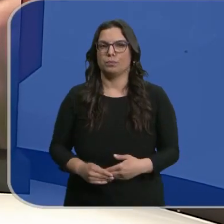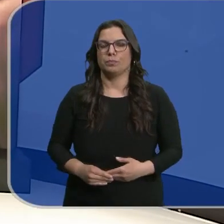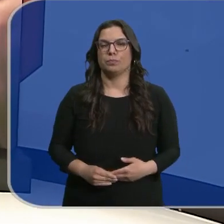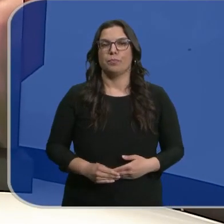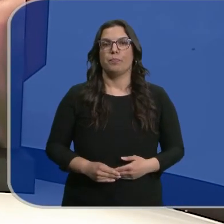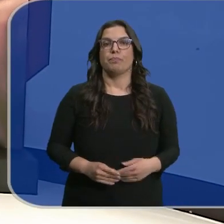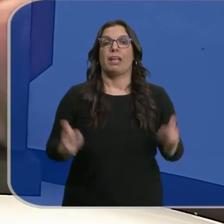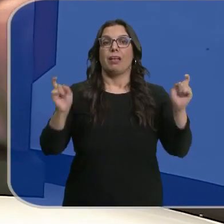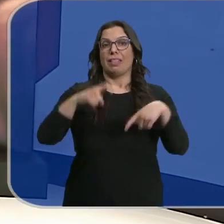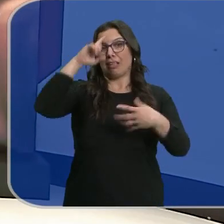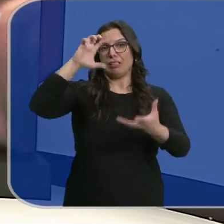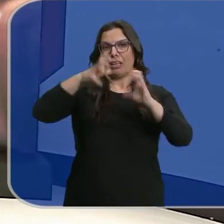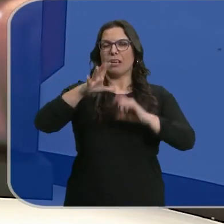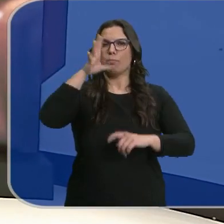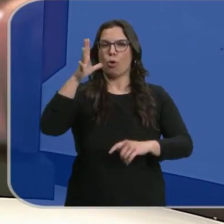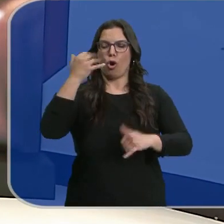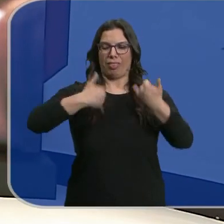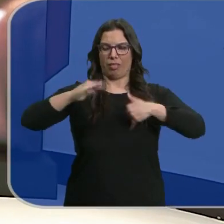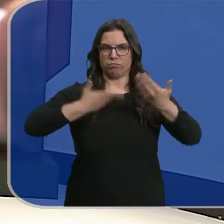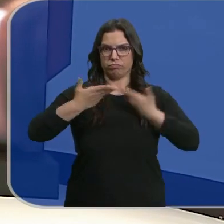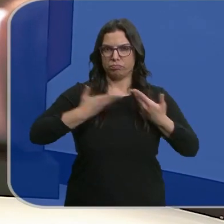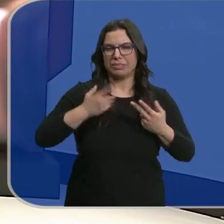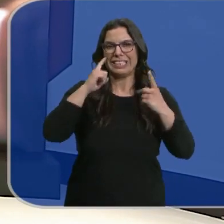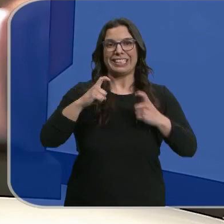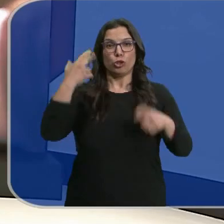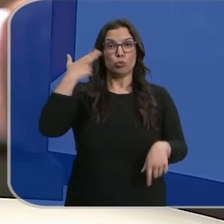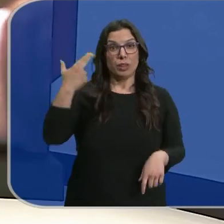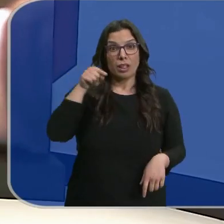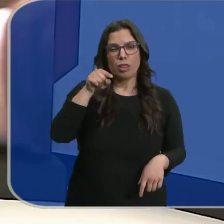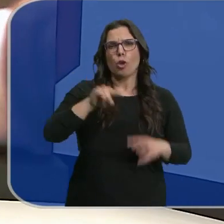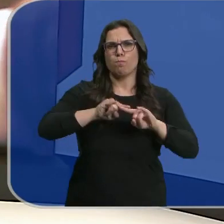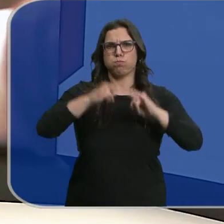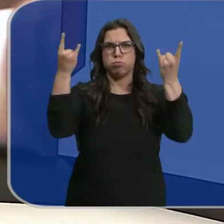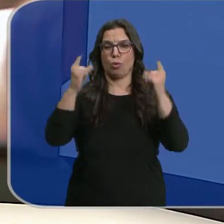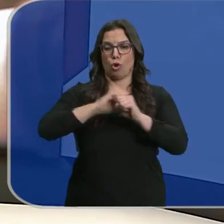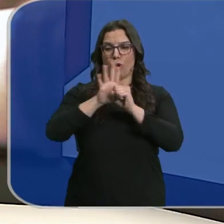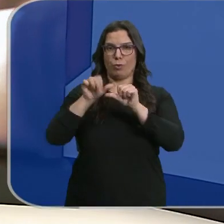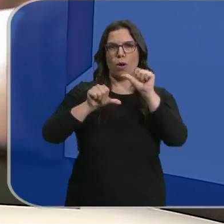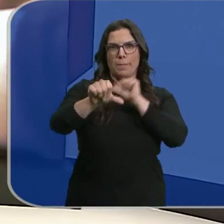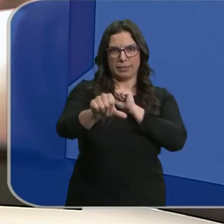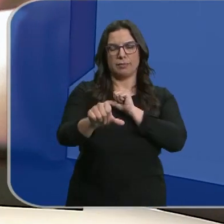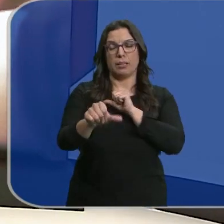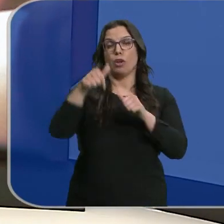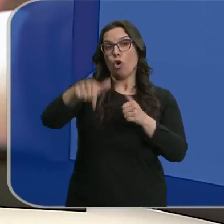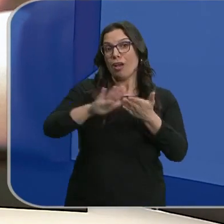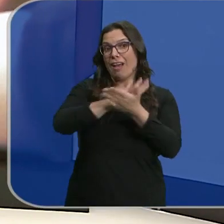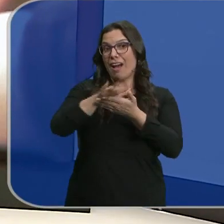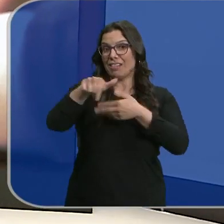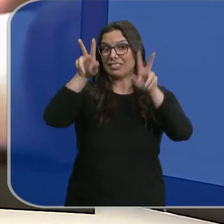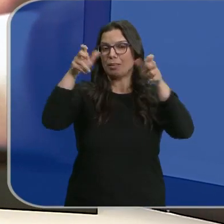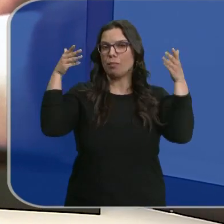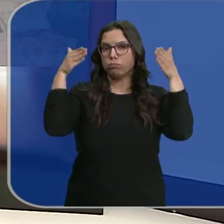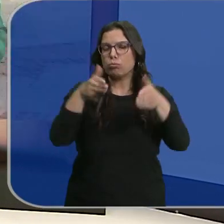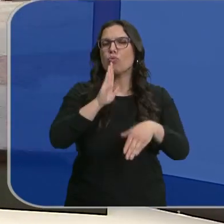Las consultas de psiquiatría por casos de autolesiones y los intentos de suicidio se han duplicado desde la pandemia. De esto se habla hoy en Zamora.